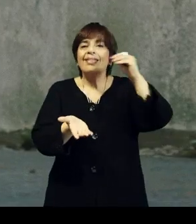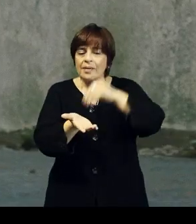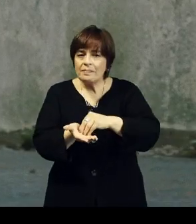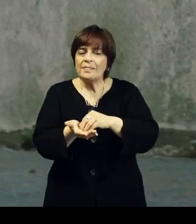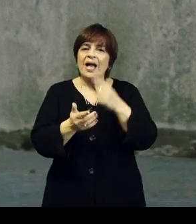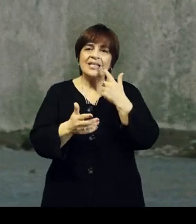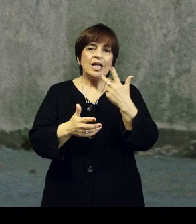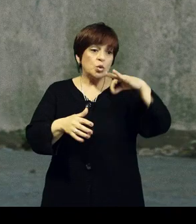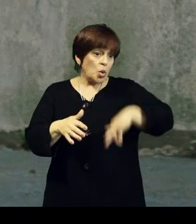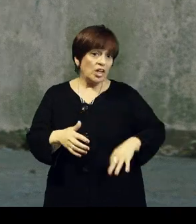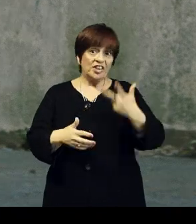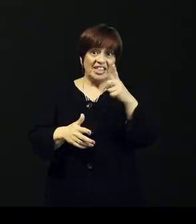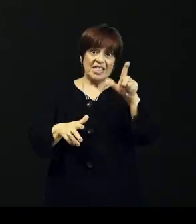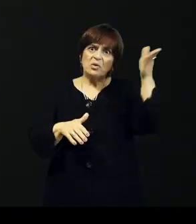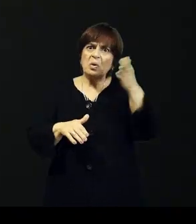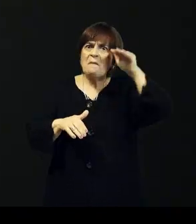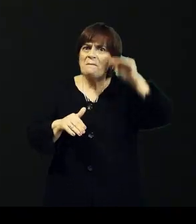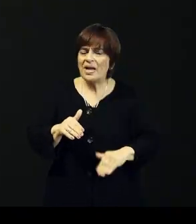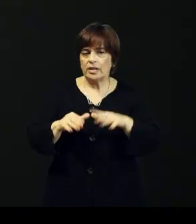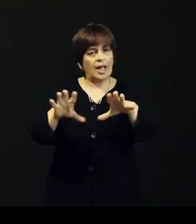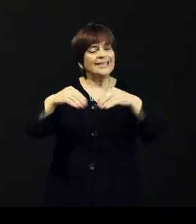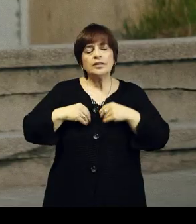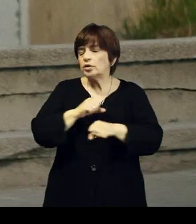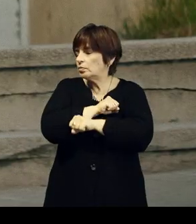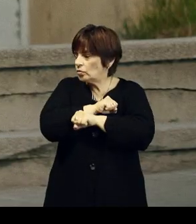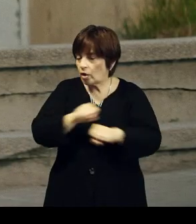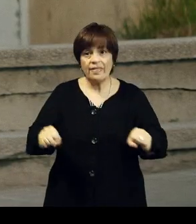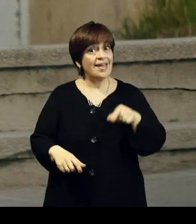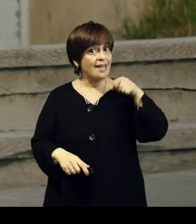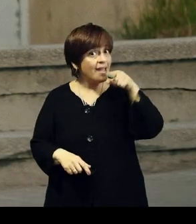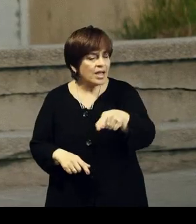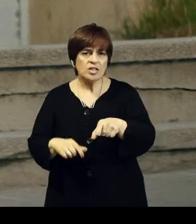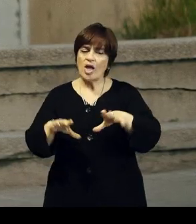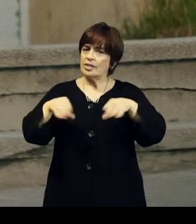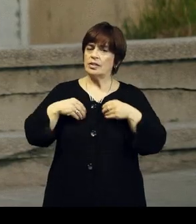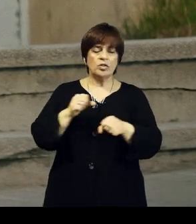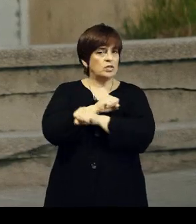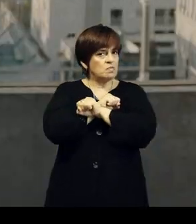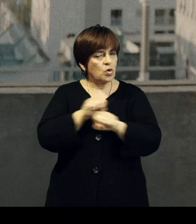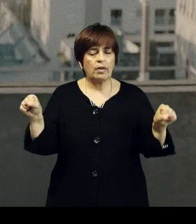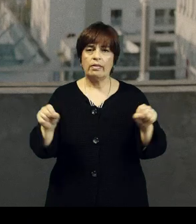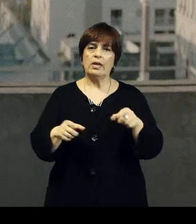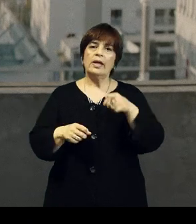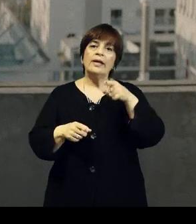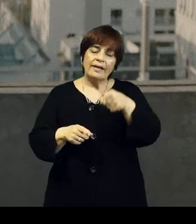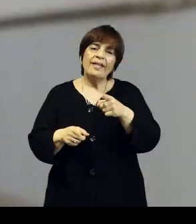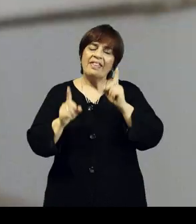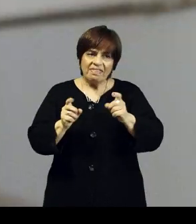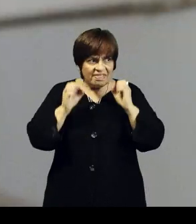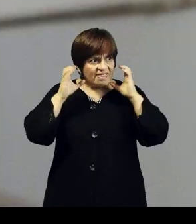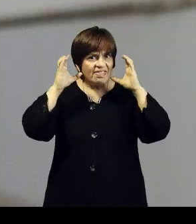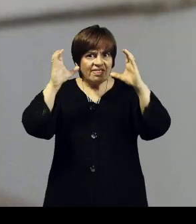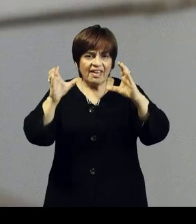un 37% menos. Esto es inaceptable. Esto es inaceptable. Tenemos que abrir los